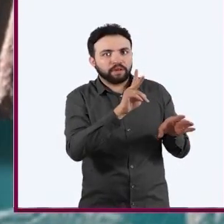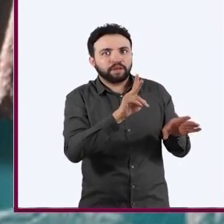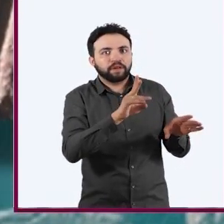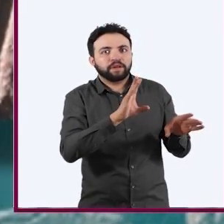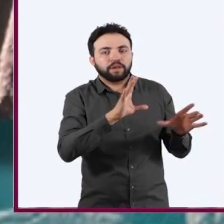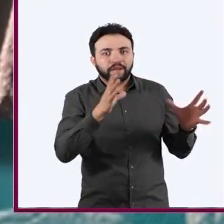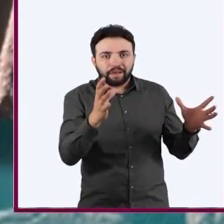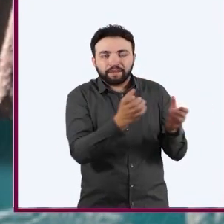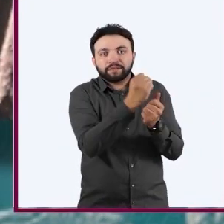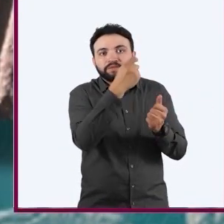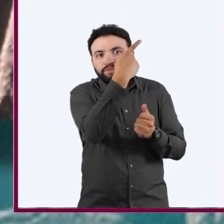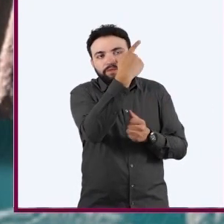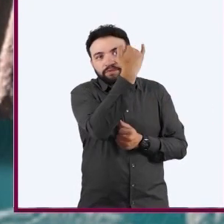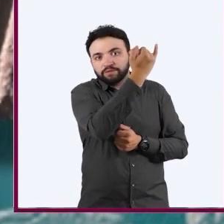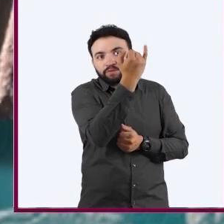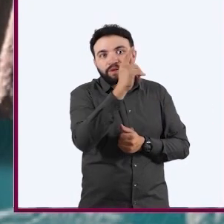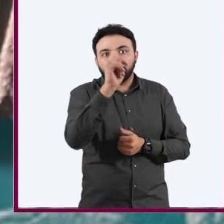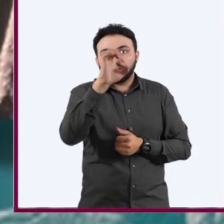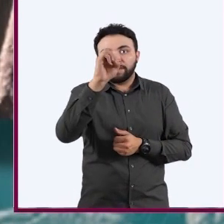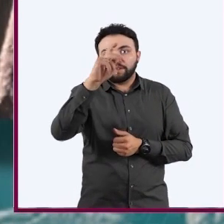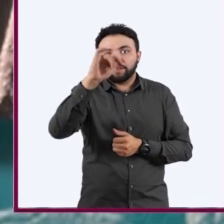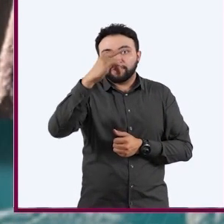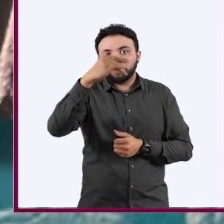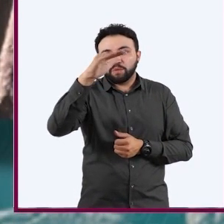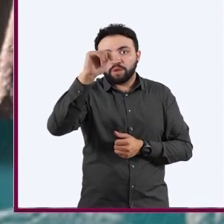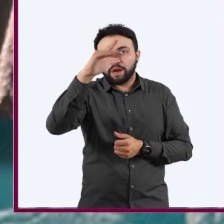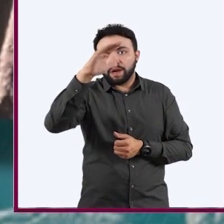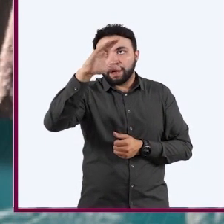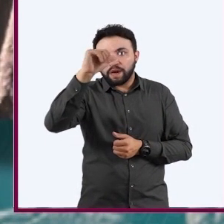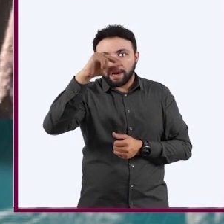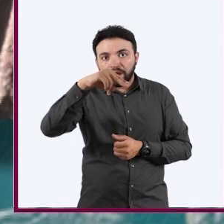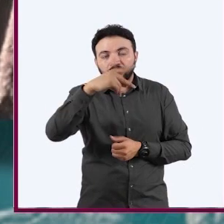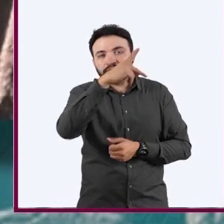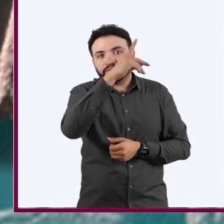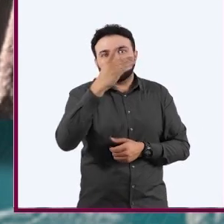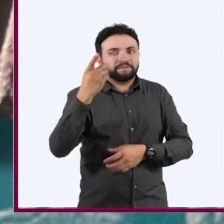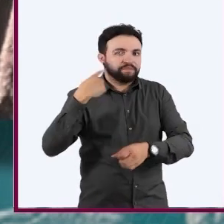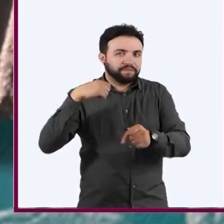calendario que nosotros pudimos reconstruir en Teotihuacán hace algunos años.